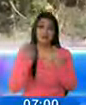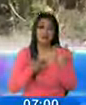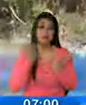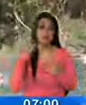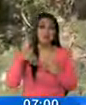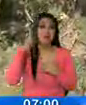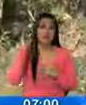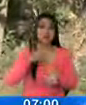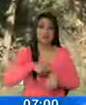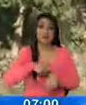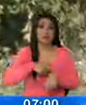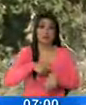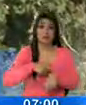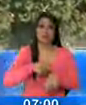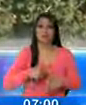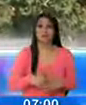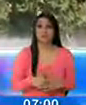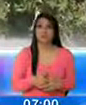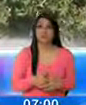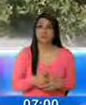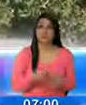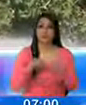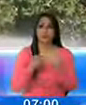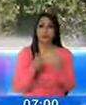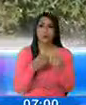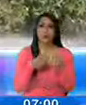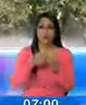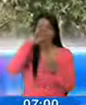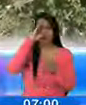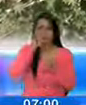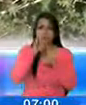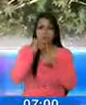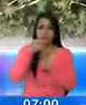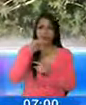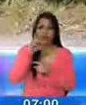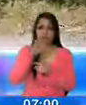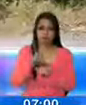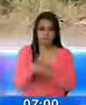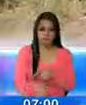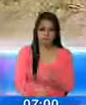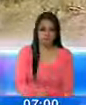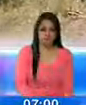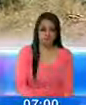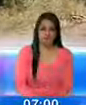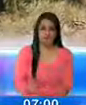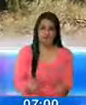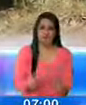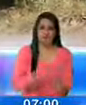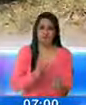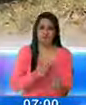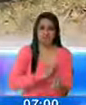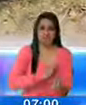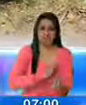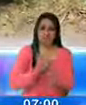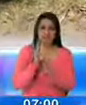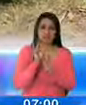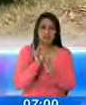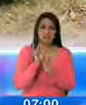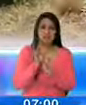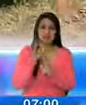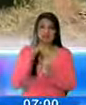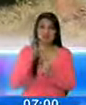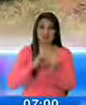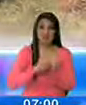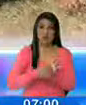A las tareas se sumaron rescatistas del GOE, quienes fueron los encargados de evacuar los restos, utilizando algunas técnicas, y luego de aproximadamente 30